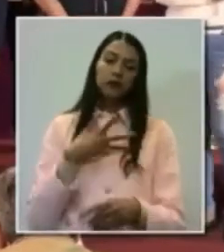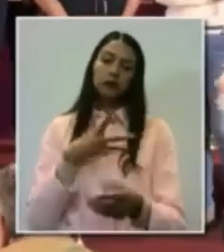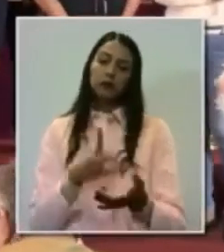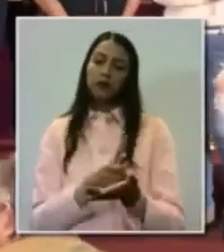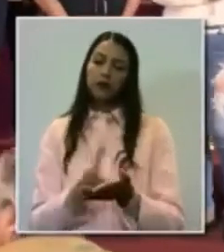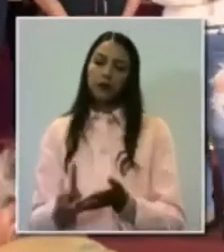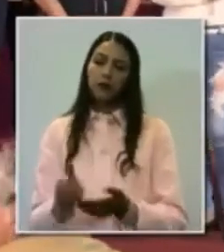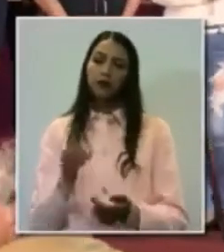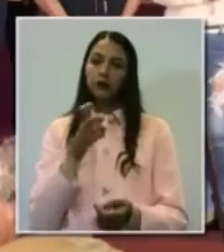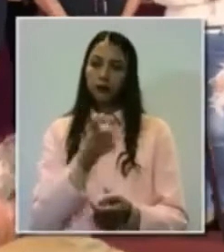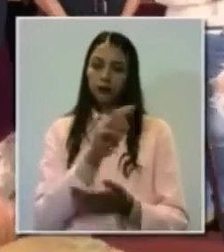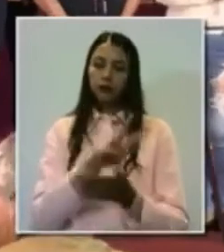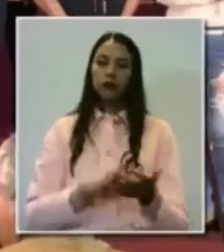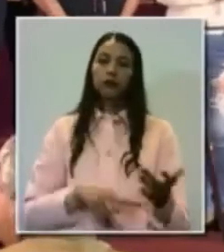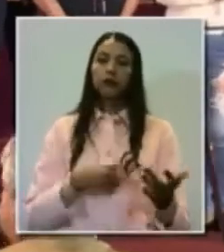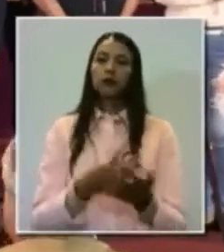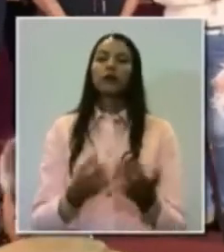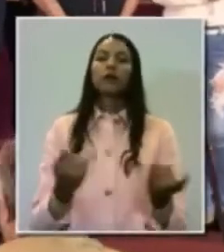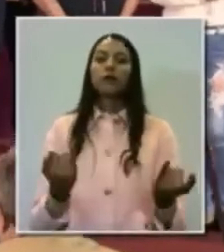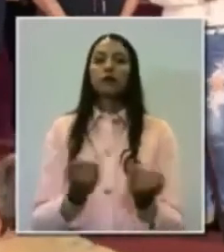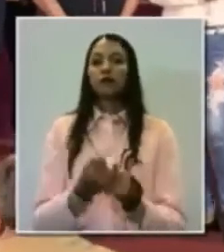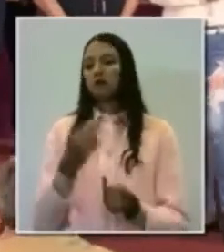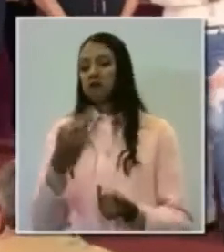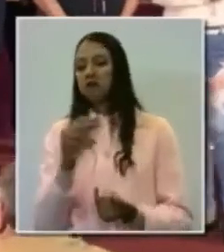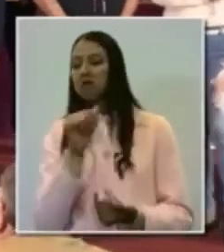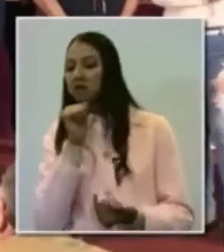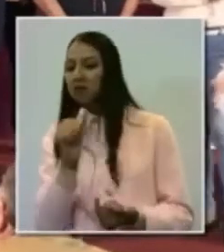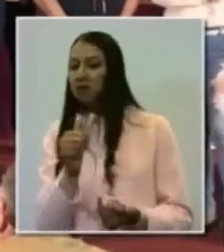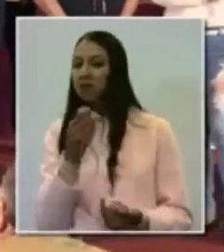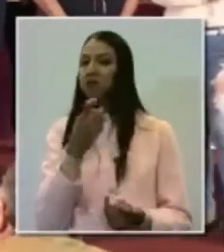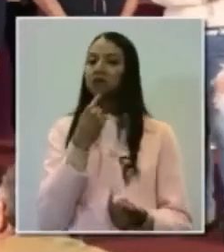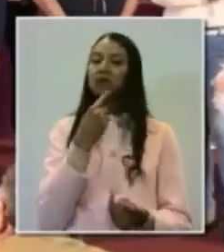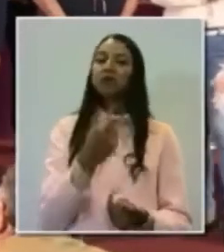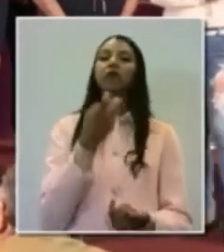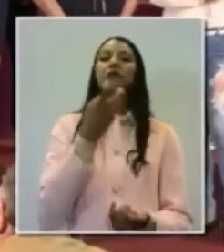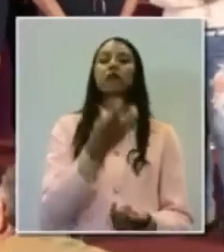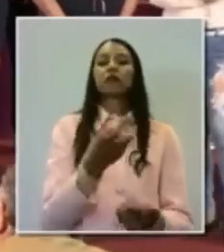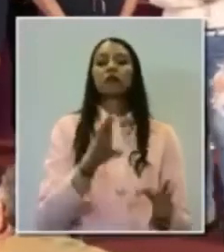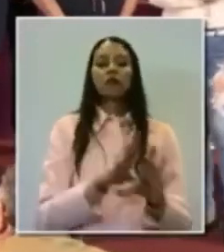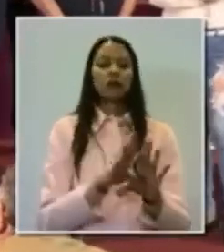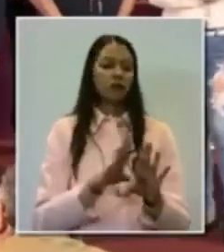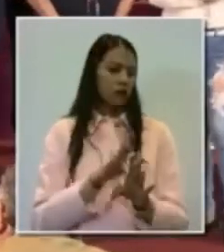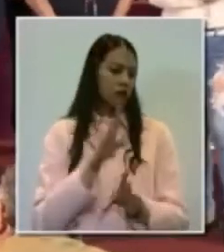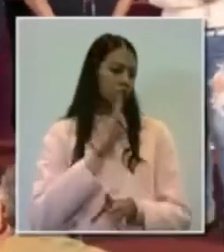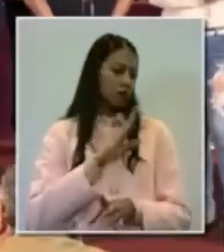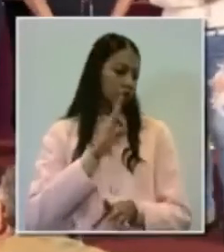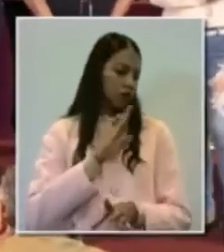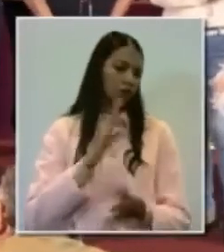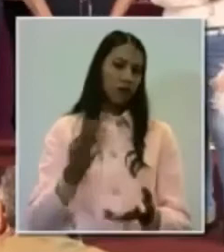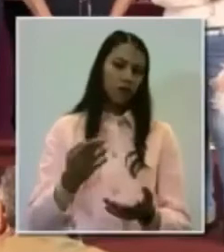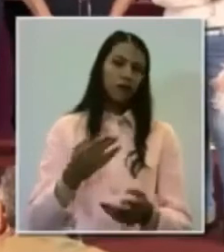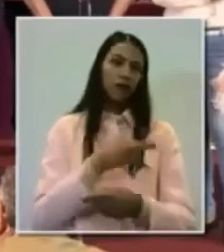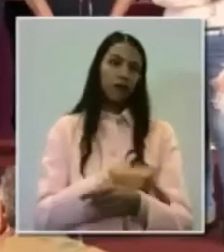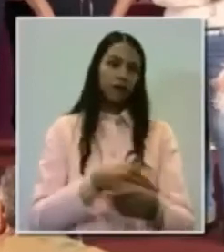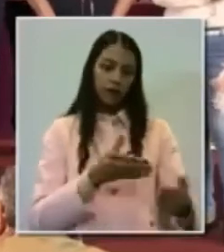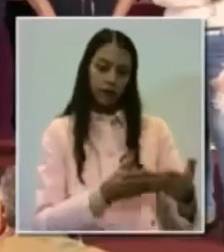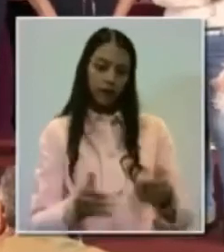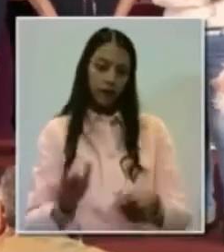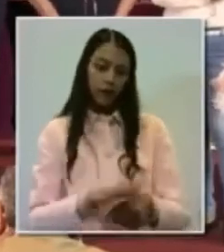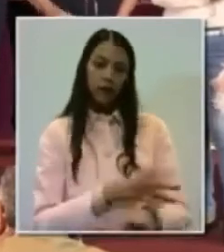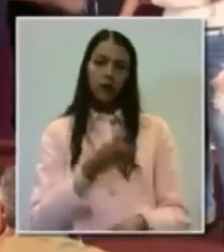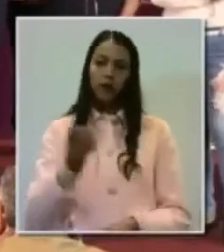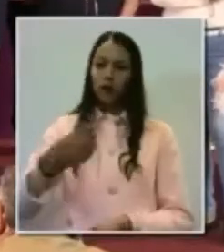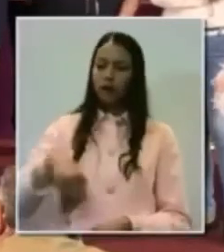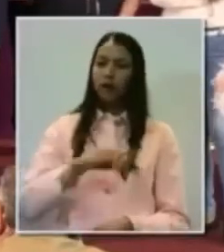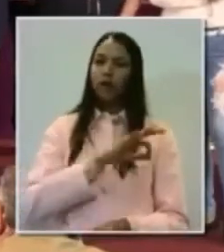a estas plazas, y que no por nombres. Entonces dicen que eso da irregularidad en el proceso, que porque ustedes